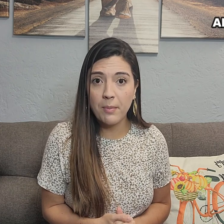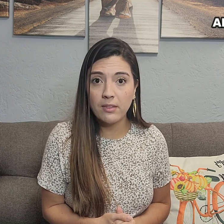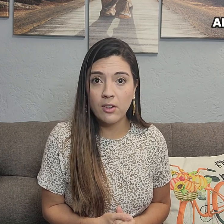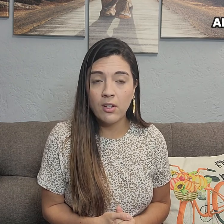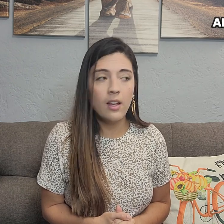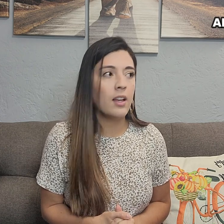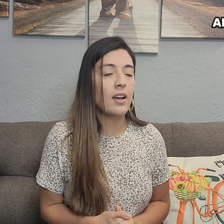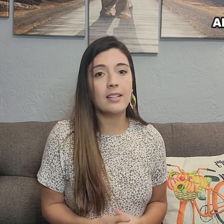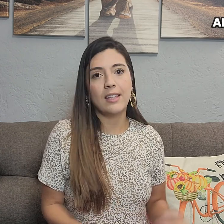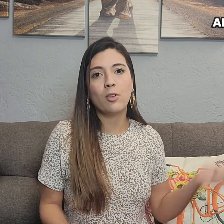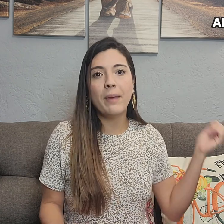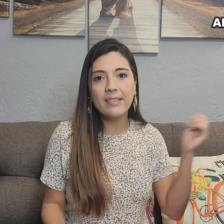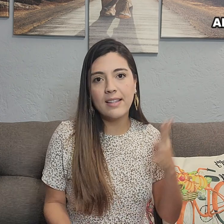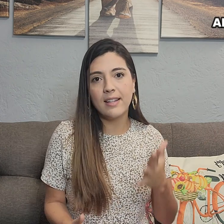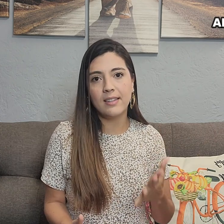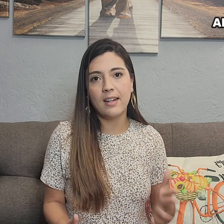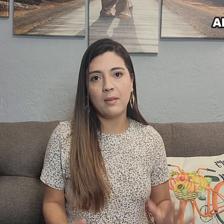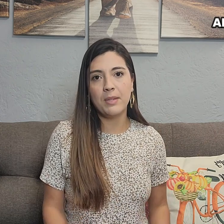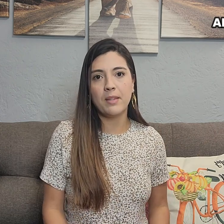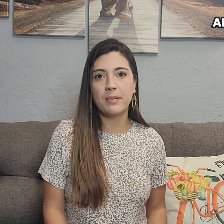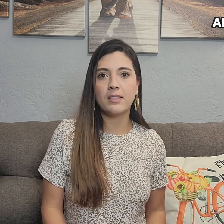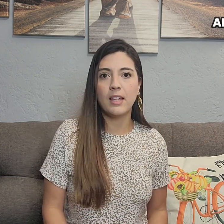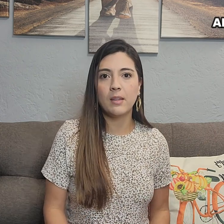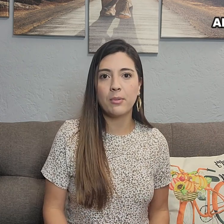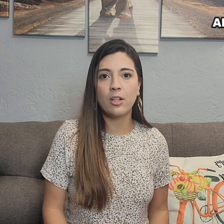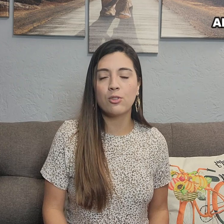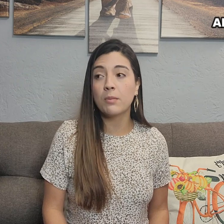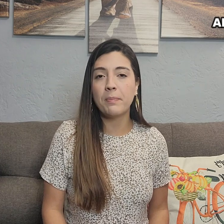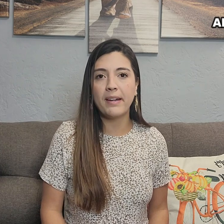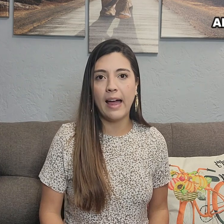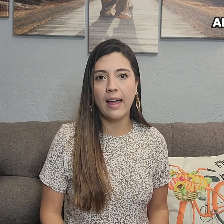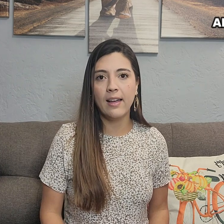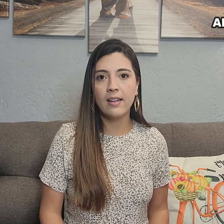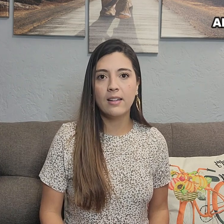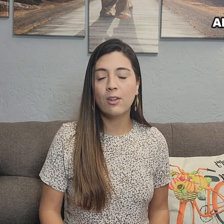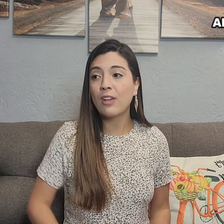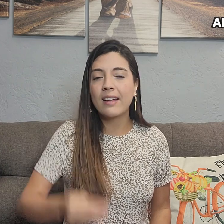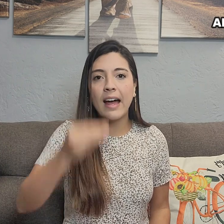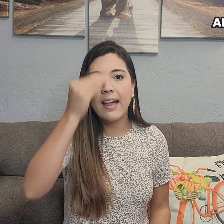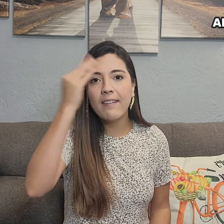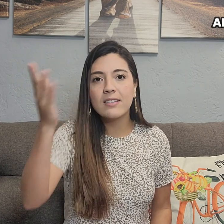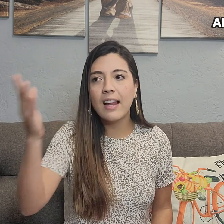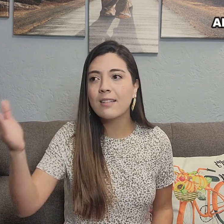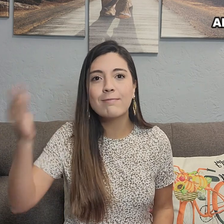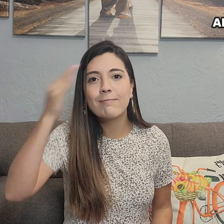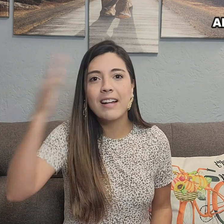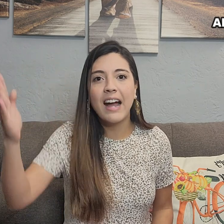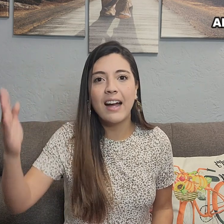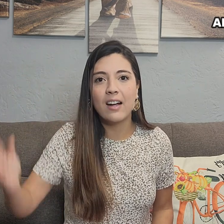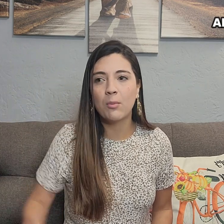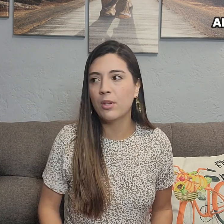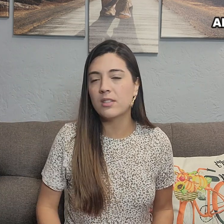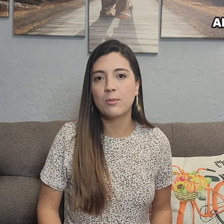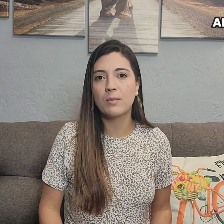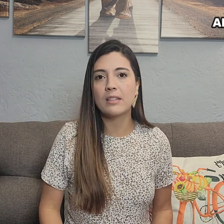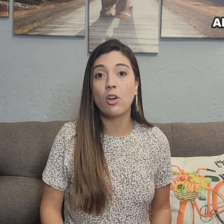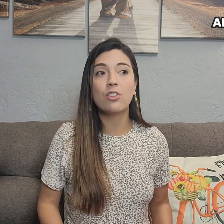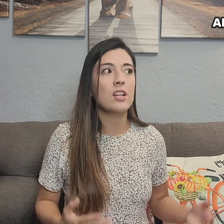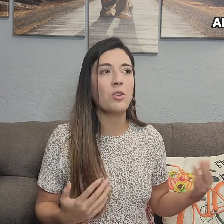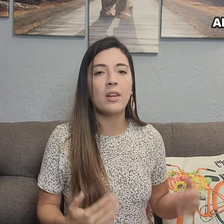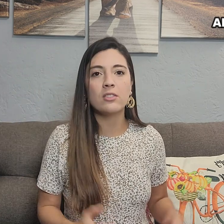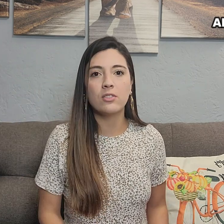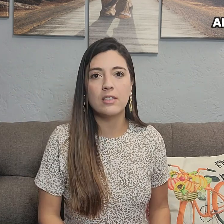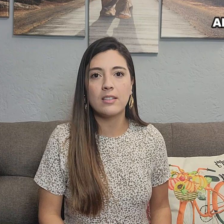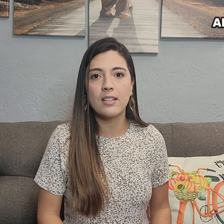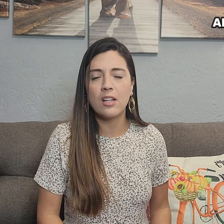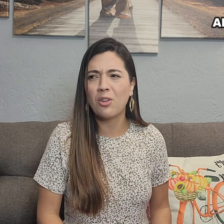en este momento? Hasta tomates le tiran al pinche presidente porque no sirve para nada. O sea, cada vez la caga, como decimos más. Todos los días